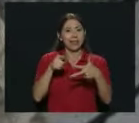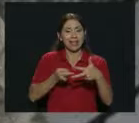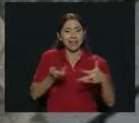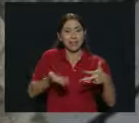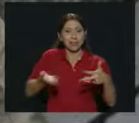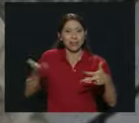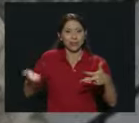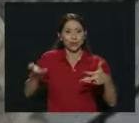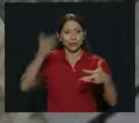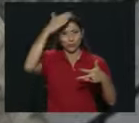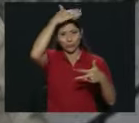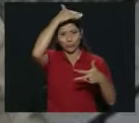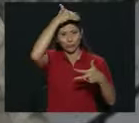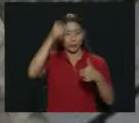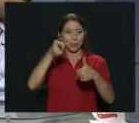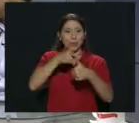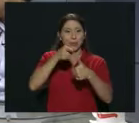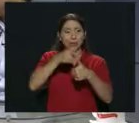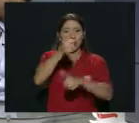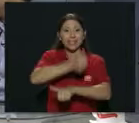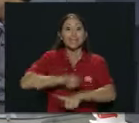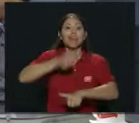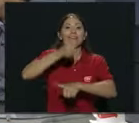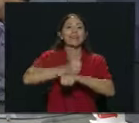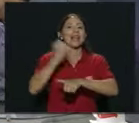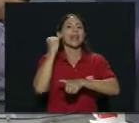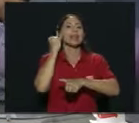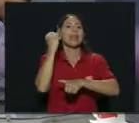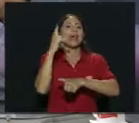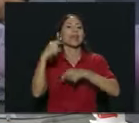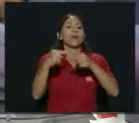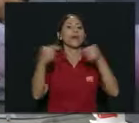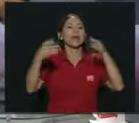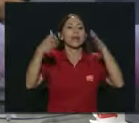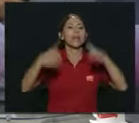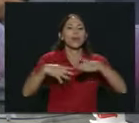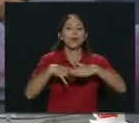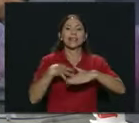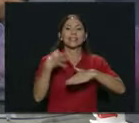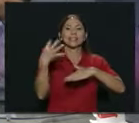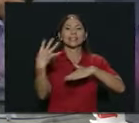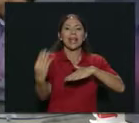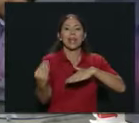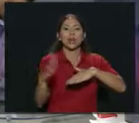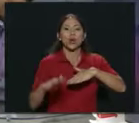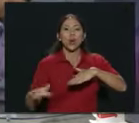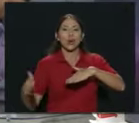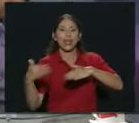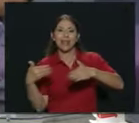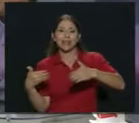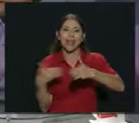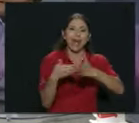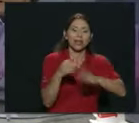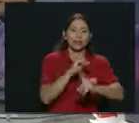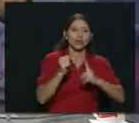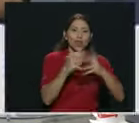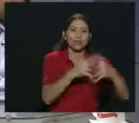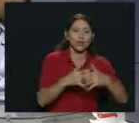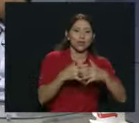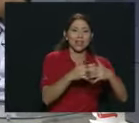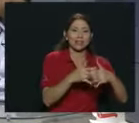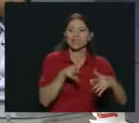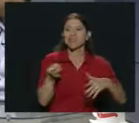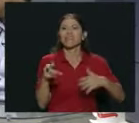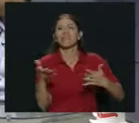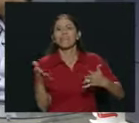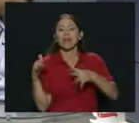lugar, permite establecer la idea de un enemigo externo que daña a la sociedad estadounidense, que son los migrantes. La daña